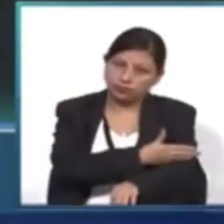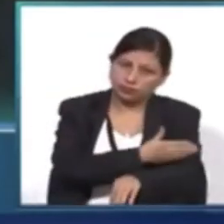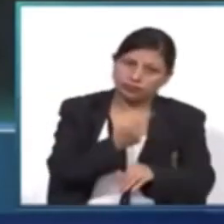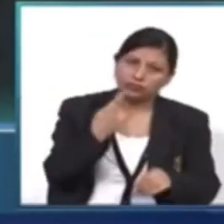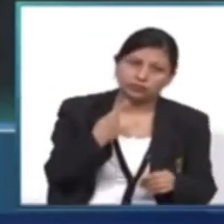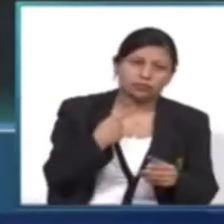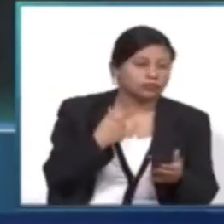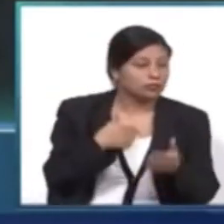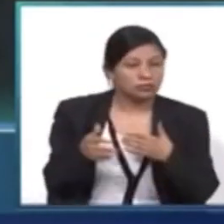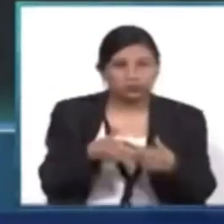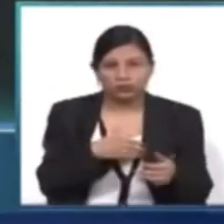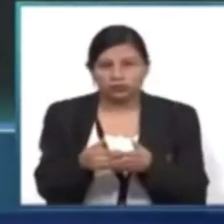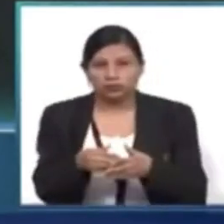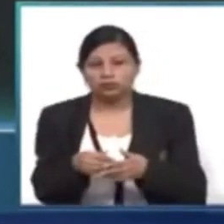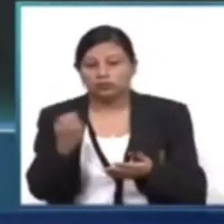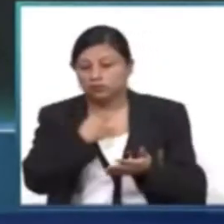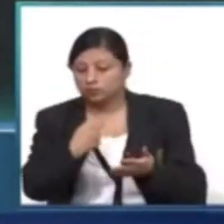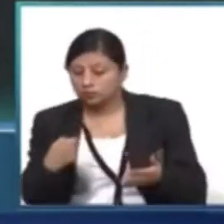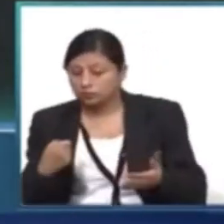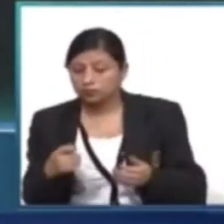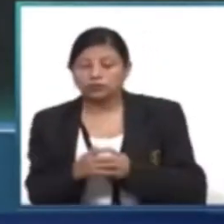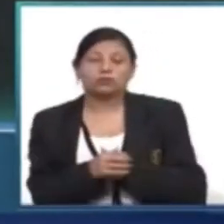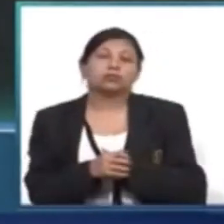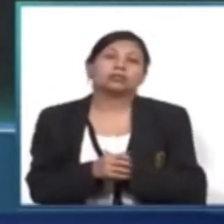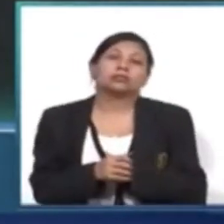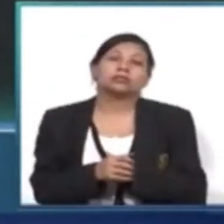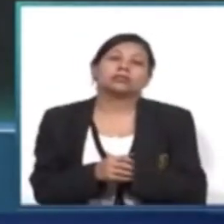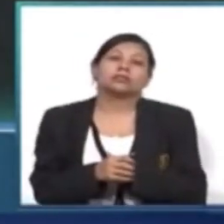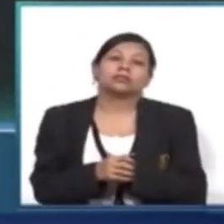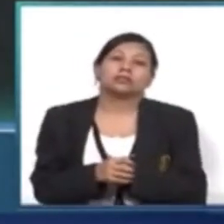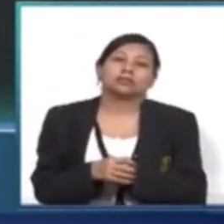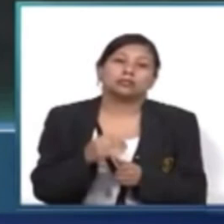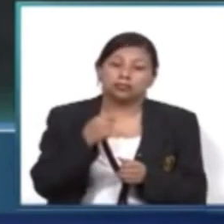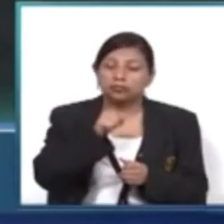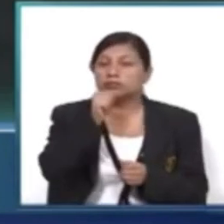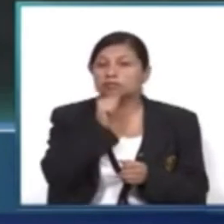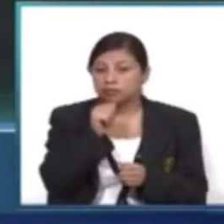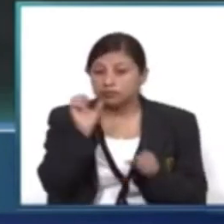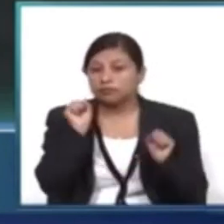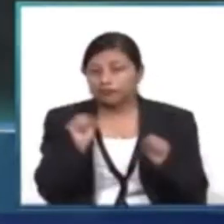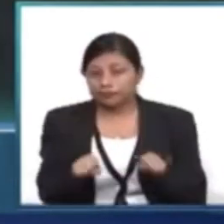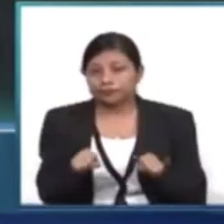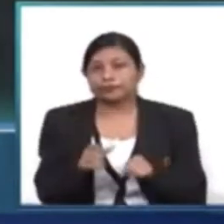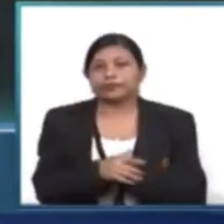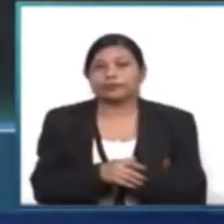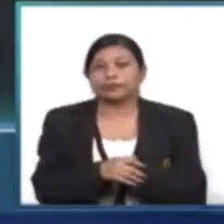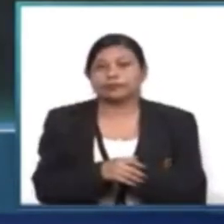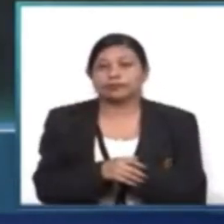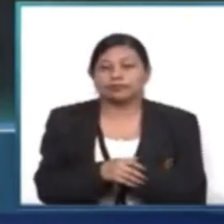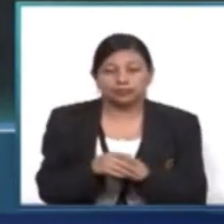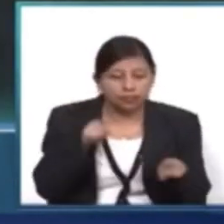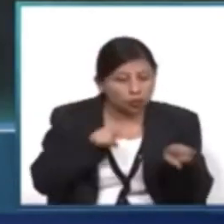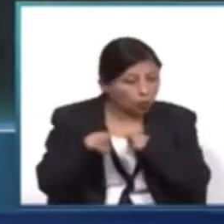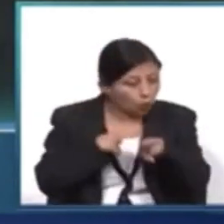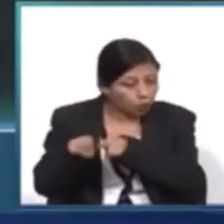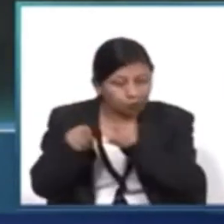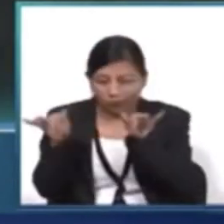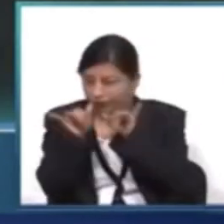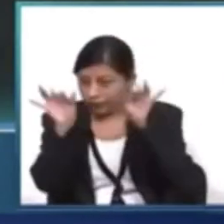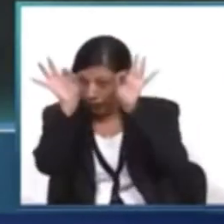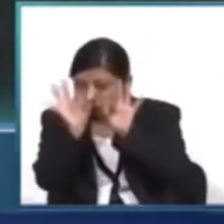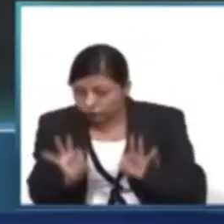a dar anticipos por cualquier contrato que hagamos. Y creo que sería probablemente prudente que en este caso, para estar competitivos en el